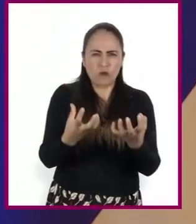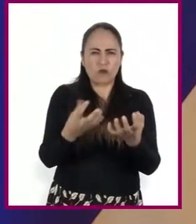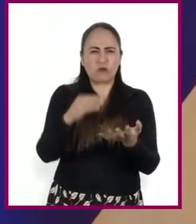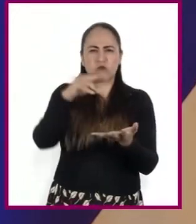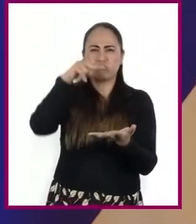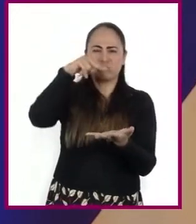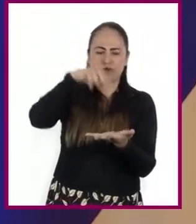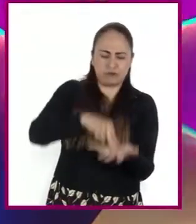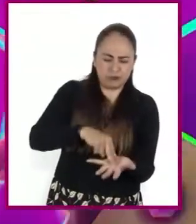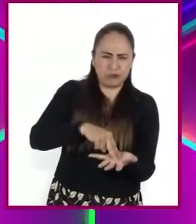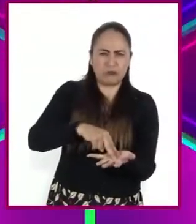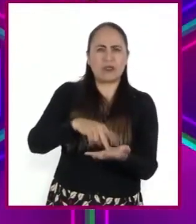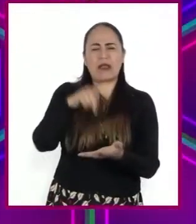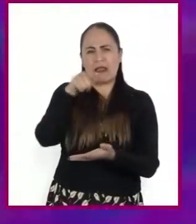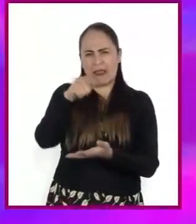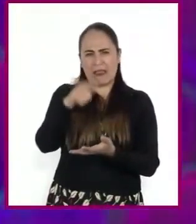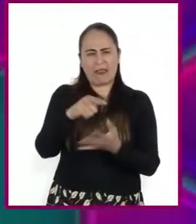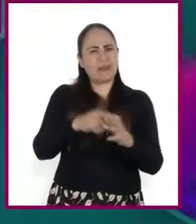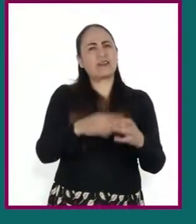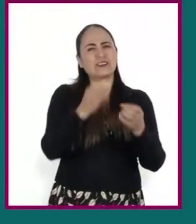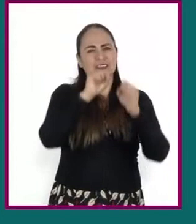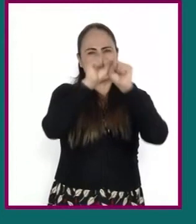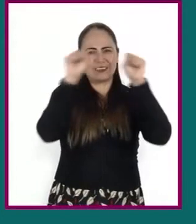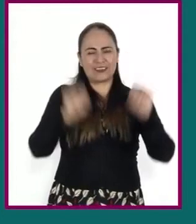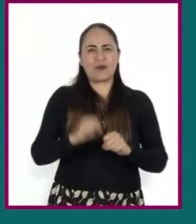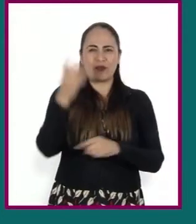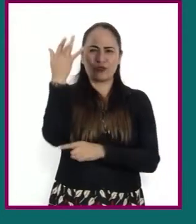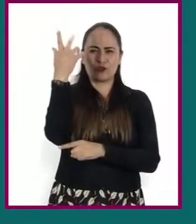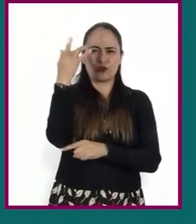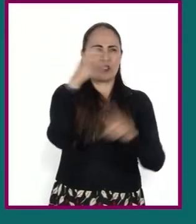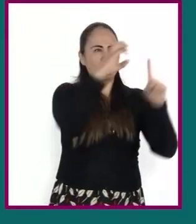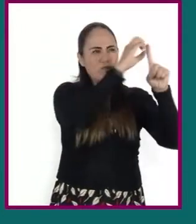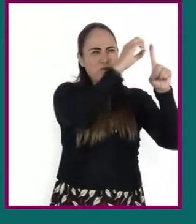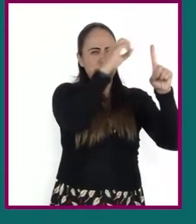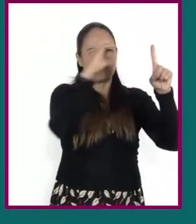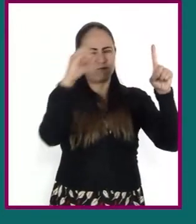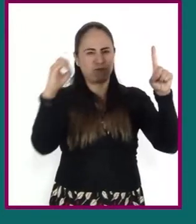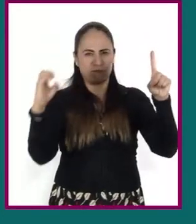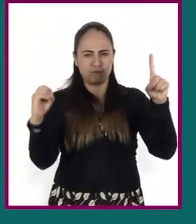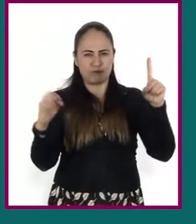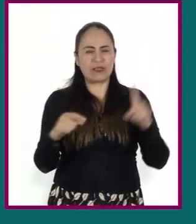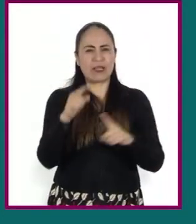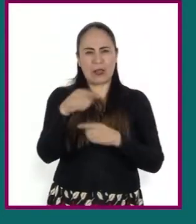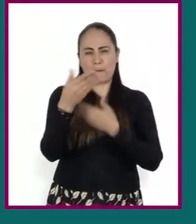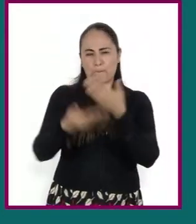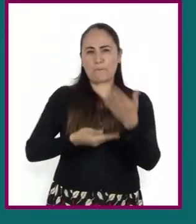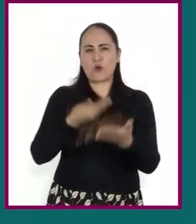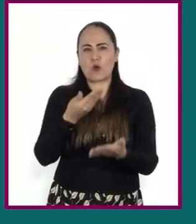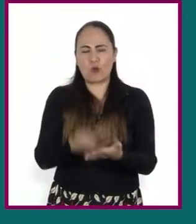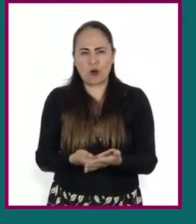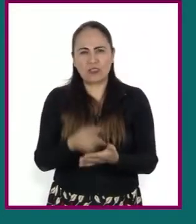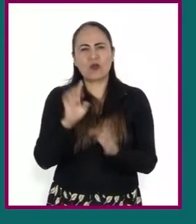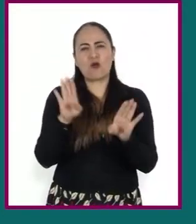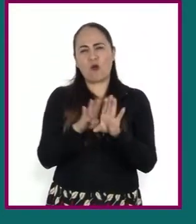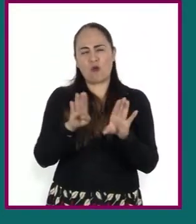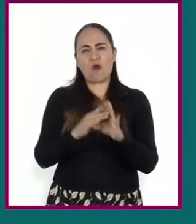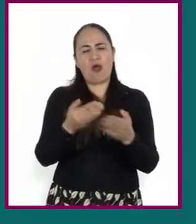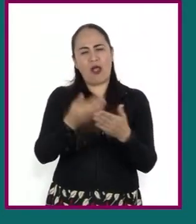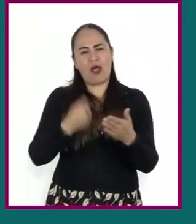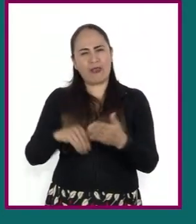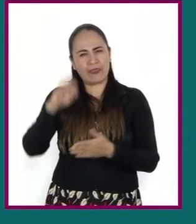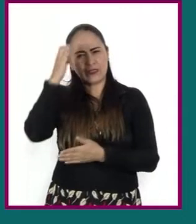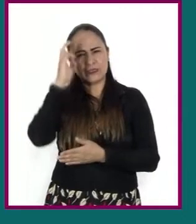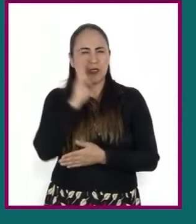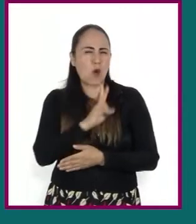astros de nuestro sistema solar. Esta tabla fue propuesta después de realizar distintos experimentos calculando